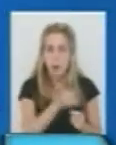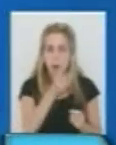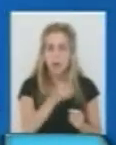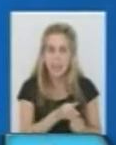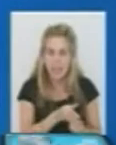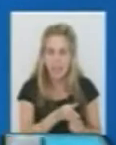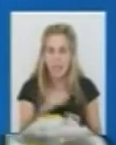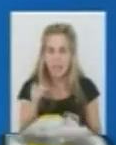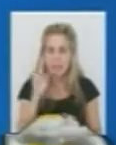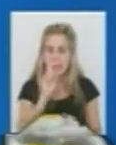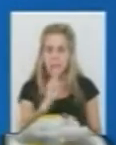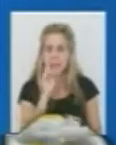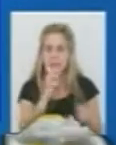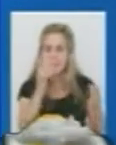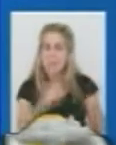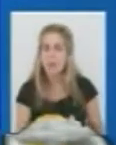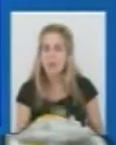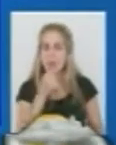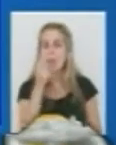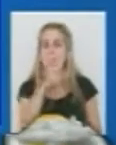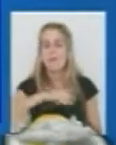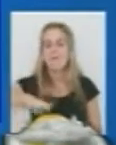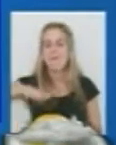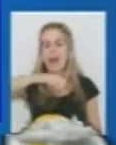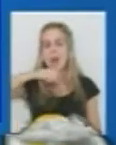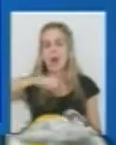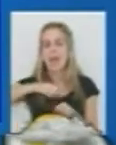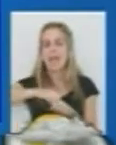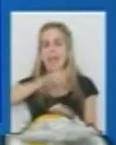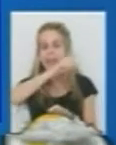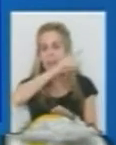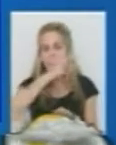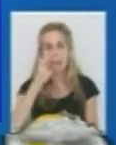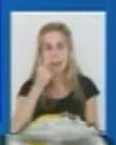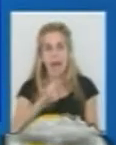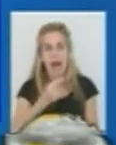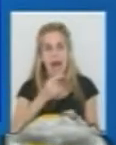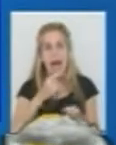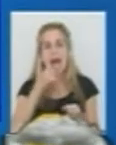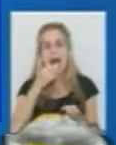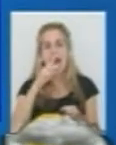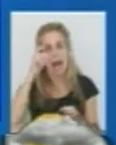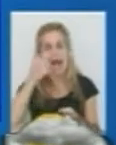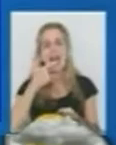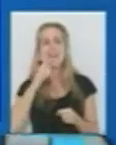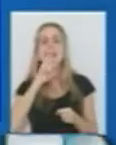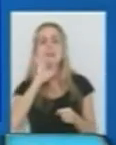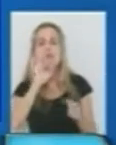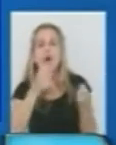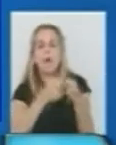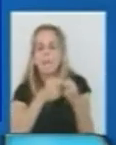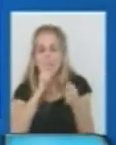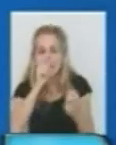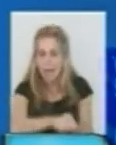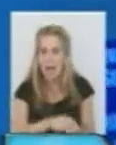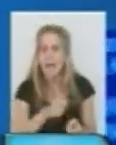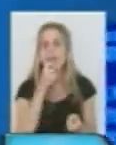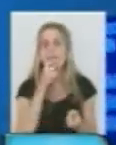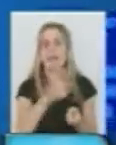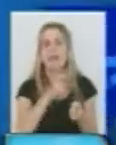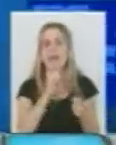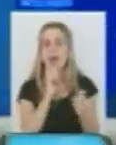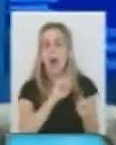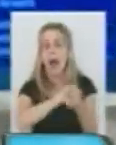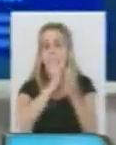las encuestas. ¿Sí? Mirá Quilmes. Esto es Quilmes. Para que la dejo quieta. Aresco. Diego Bocio, 27. María Eugenia